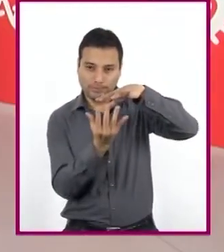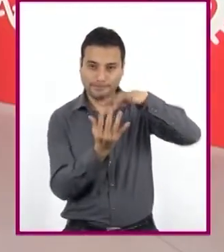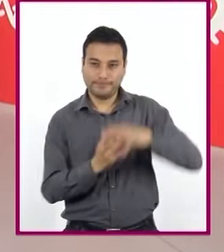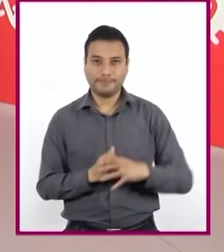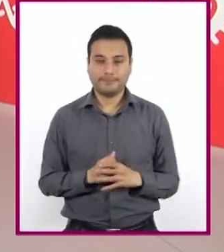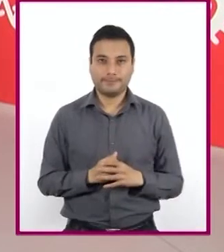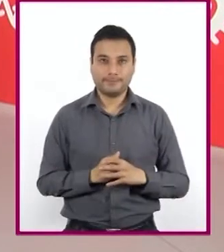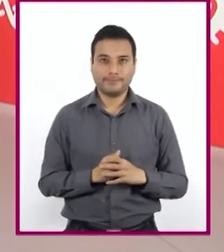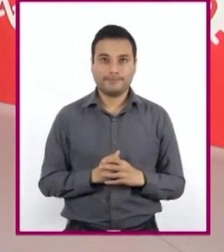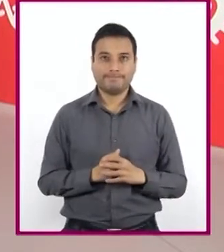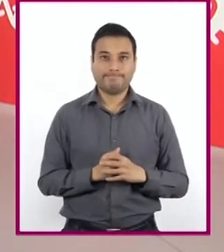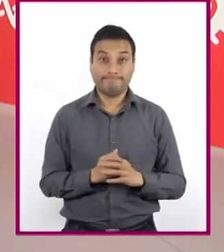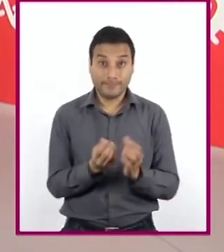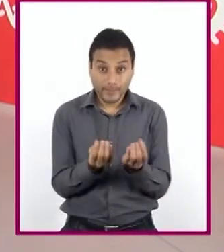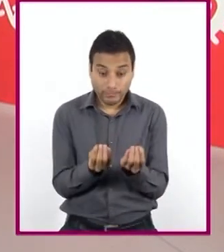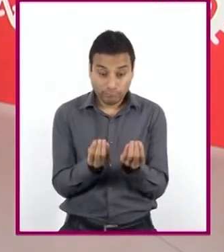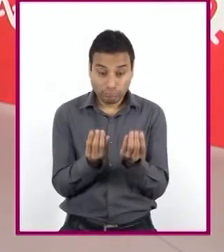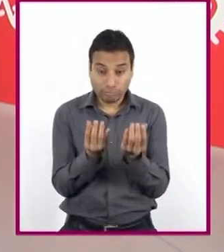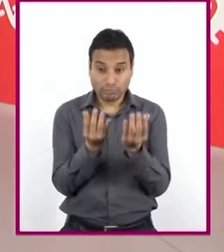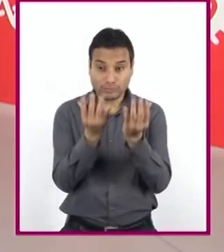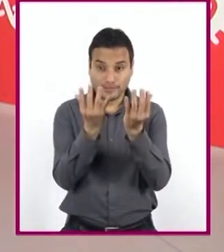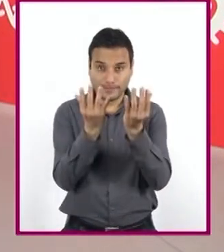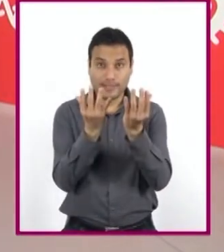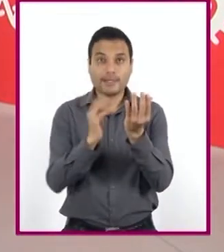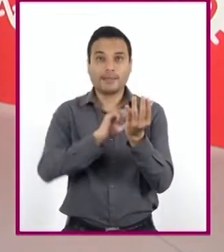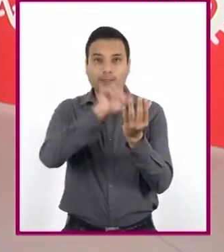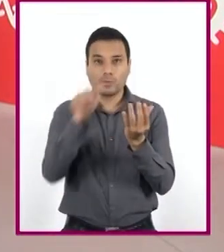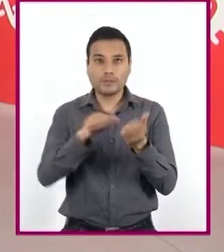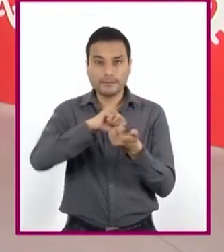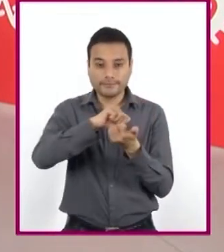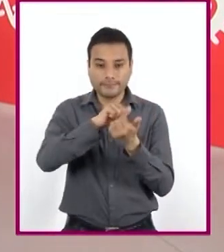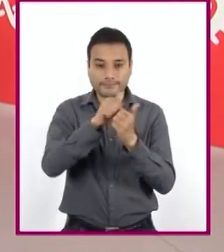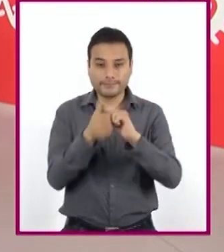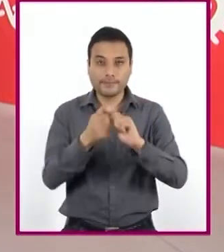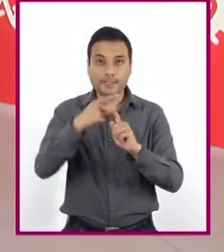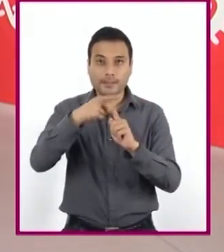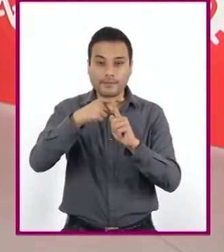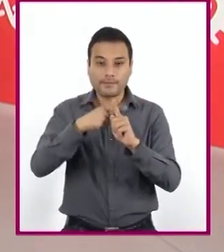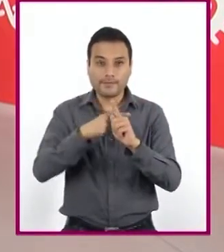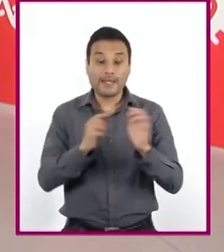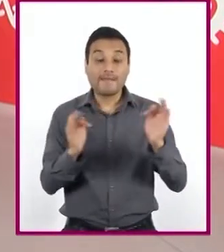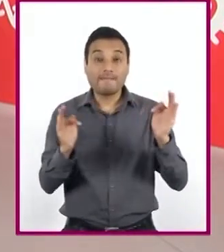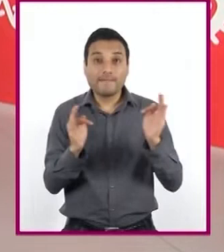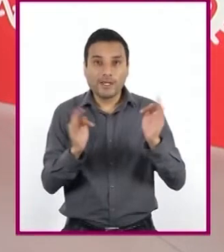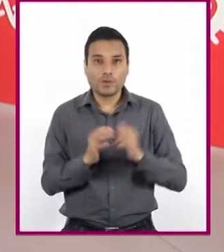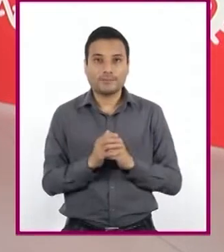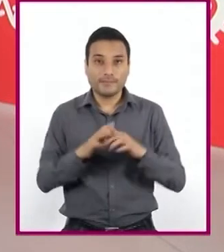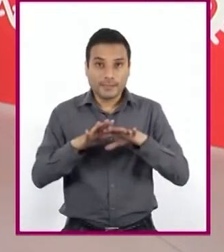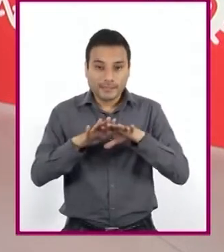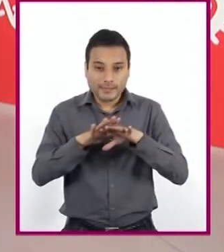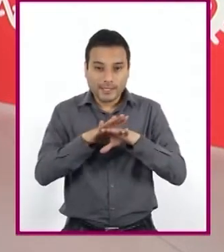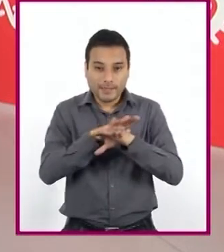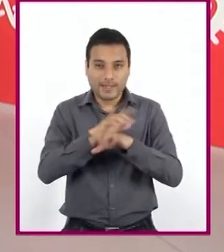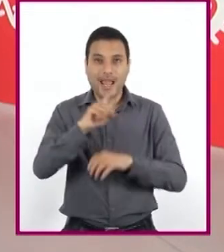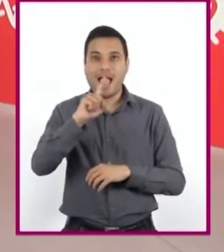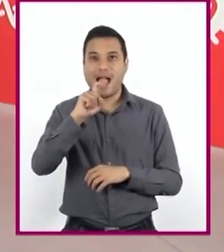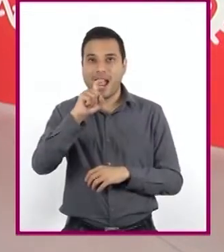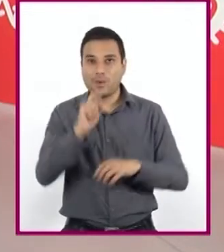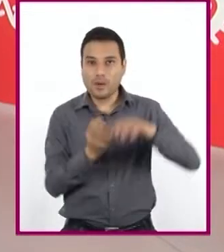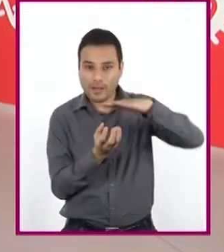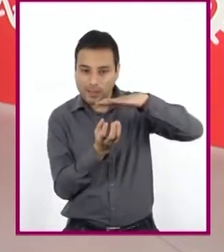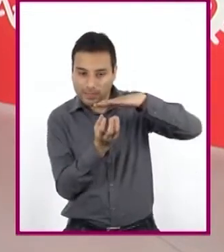Mientras más sube el vapor, este se va enfriando hasta cambiar a estado líquido, formando masas compuestas